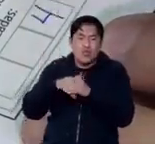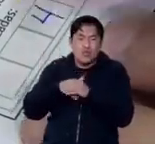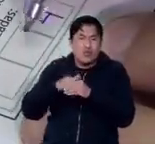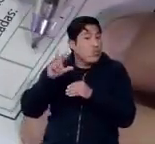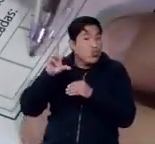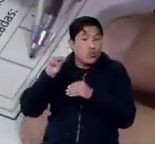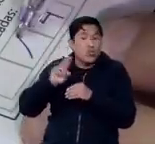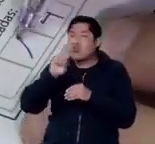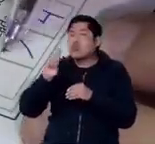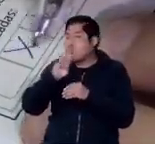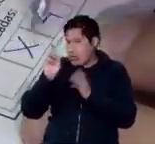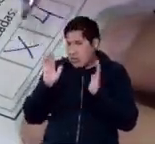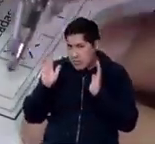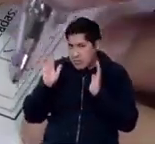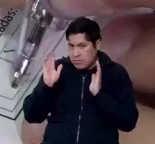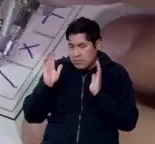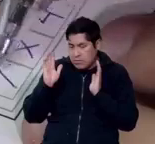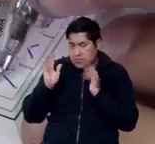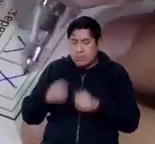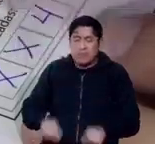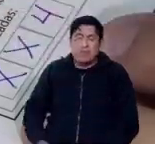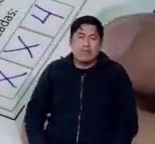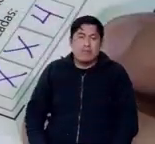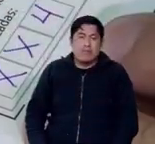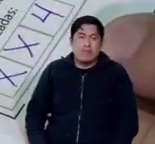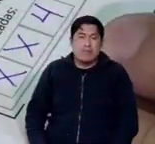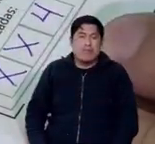papeletas de sufragio que no han sido utilizadas.